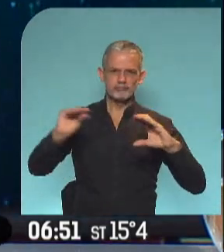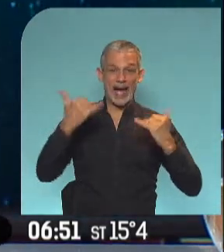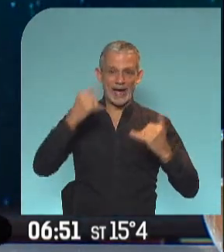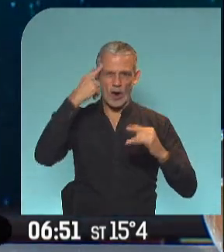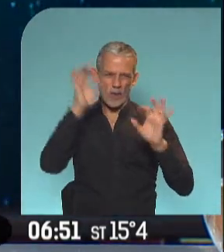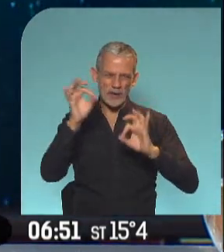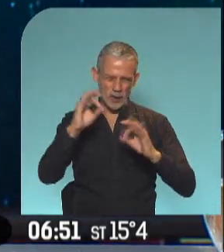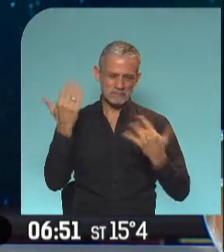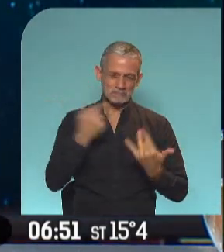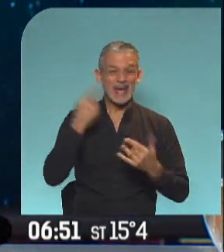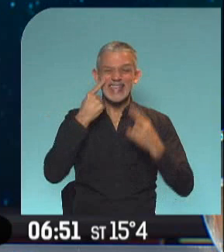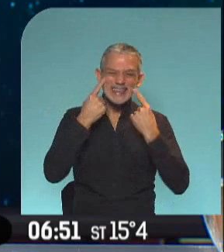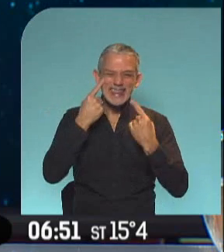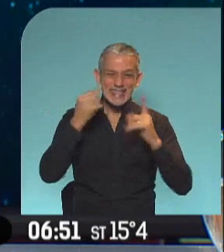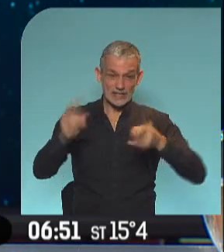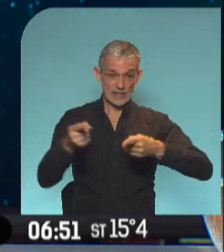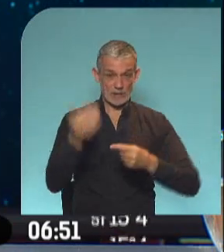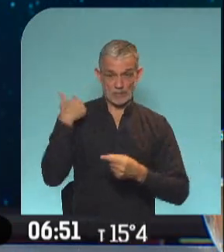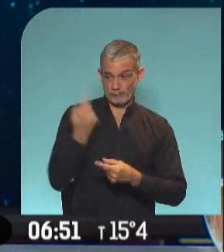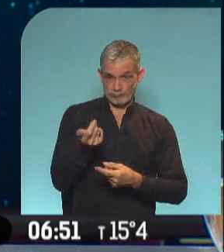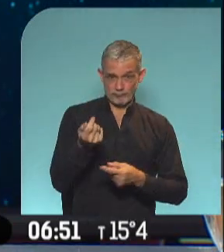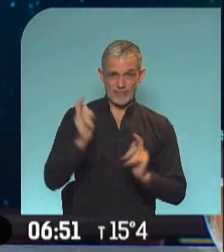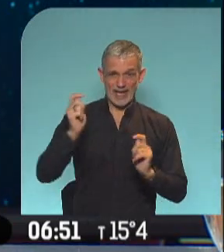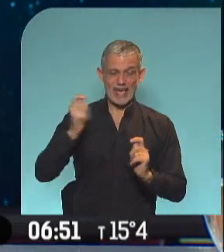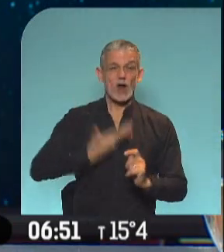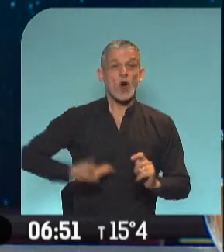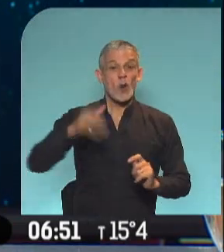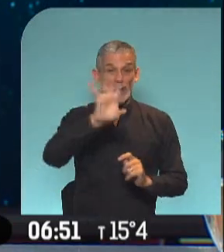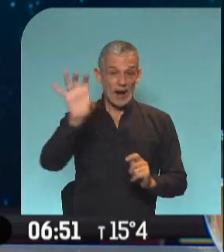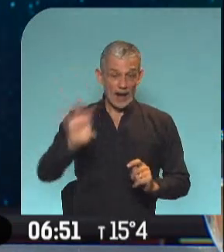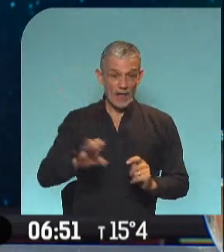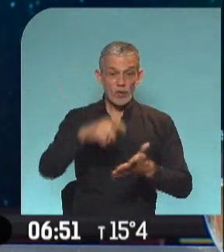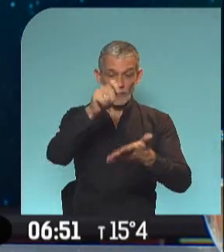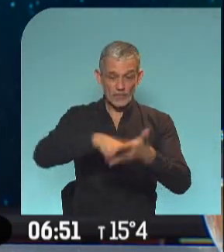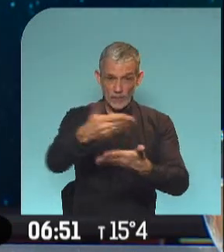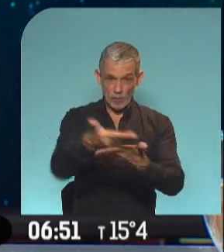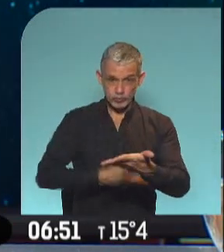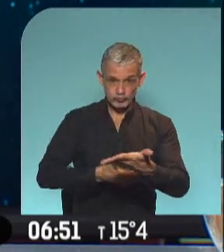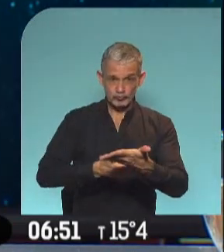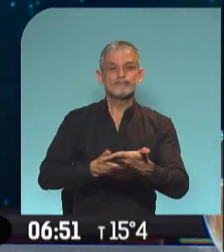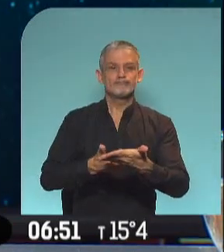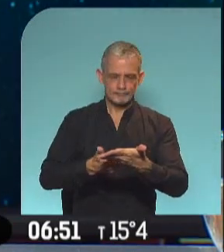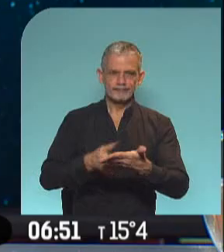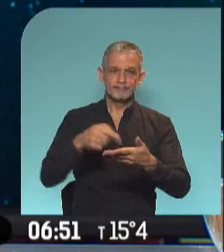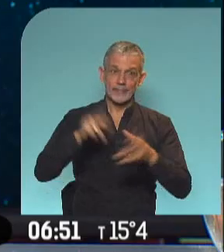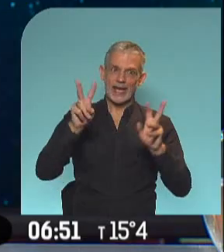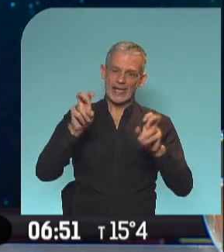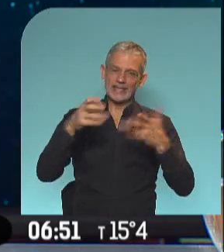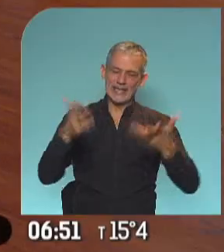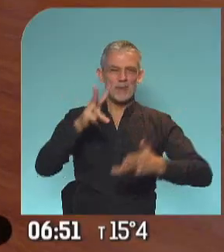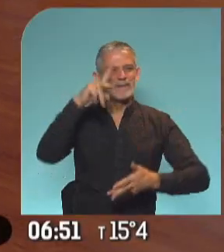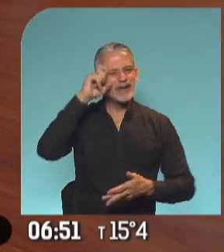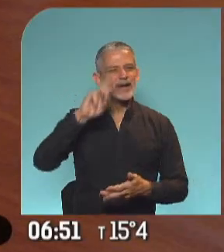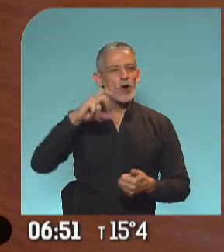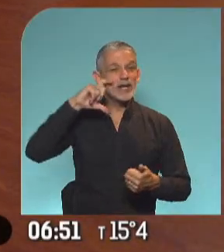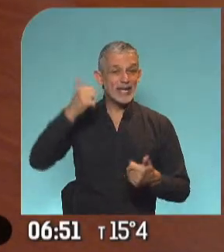Hablábamos recién de los intendentes, pero también en las últimas horas de los gobernadores que firmaron un documento y es el tema para tratar. A ver, con Verónica